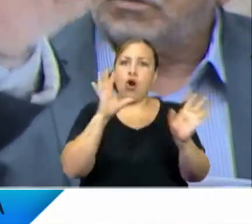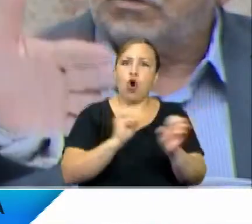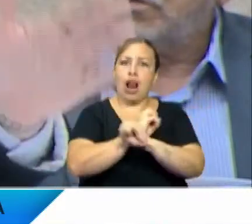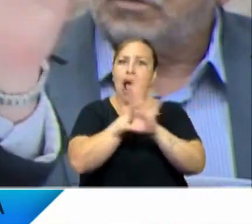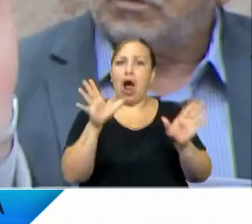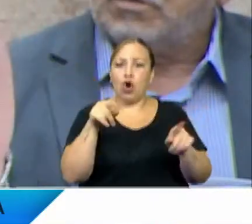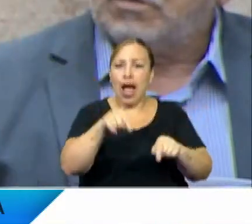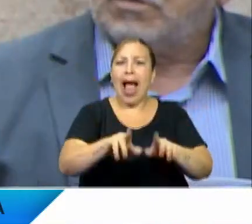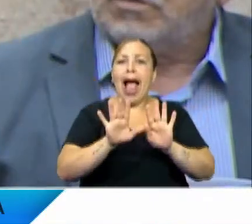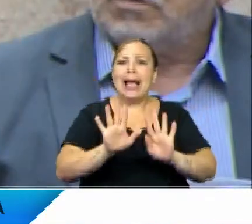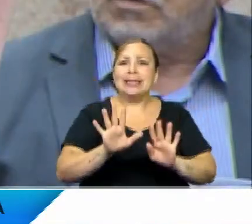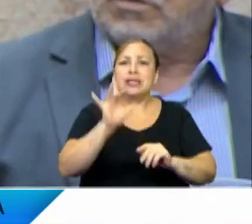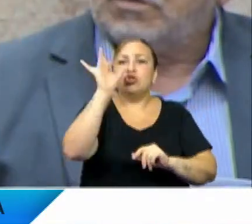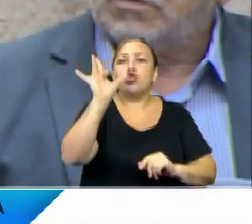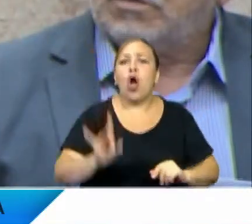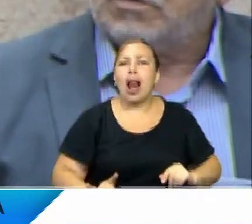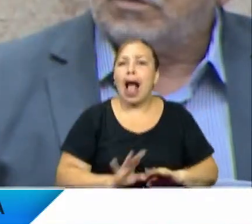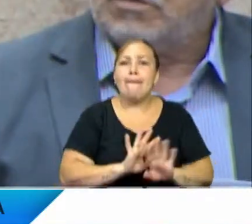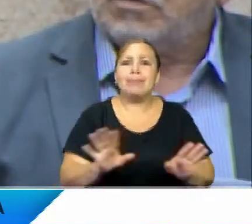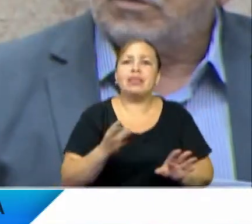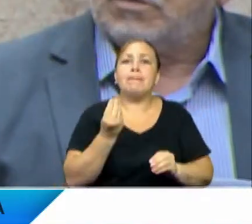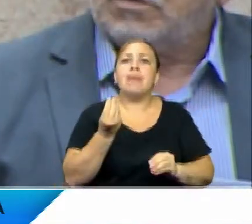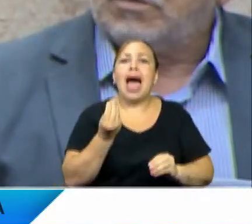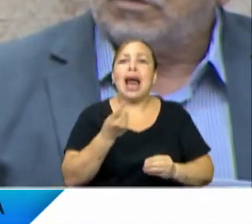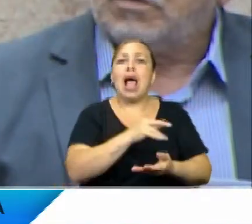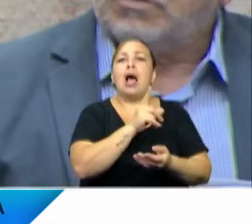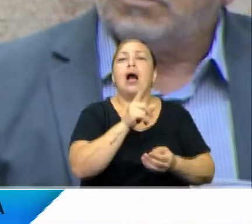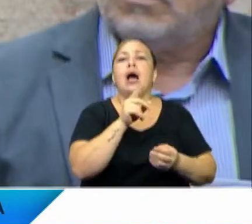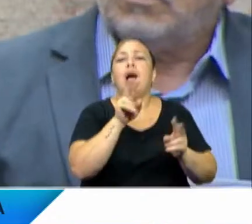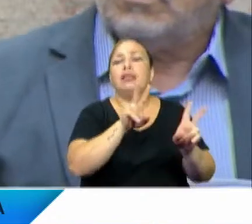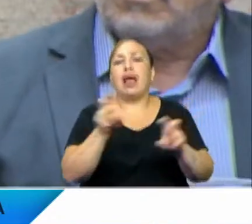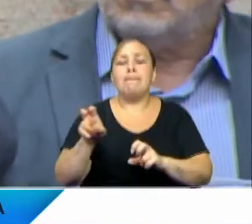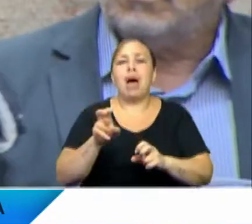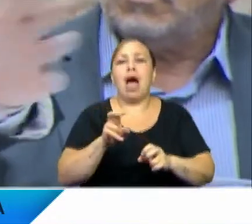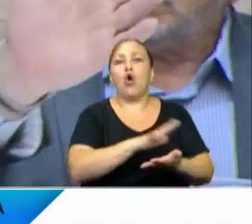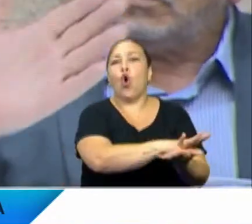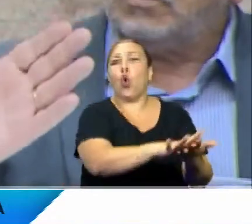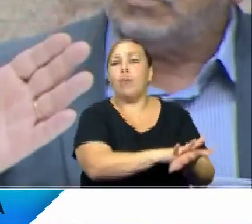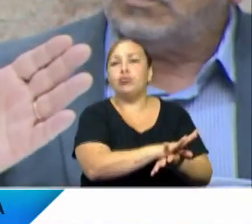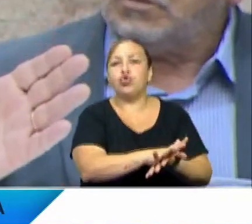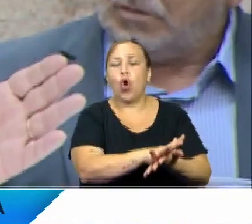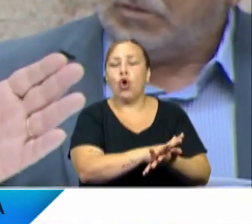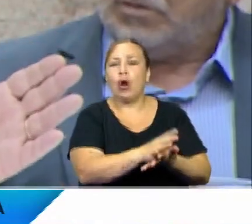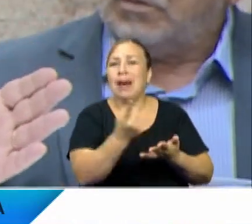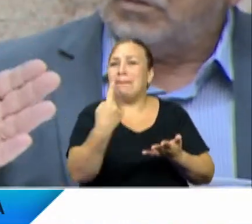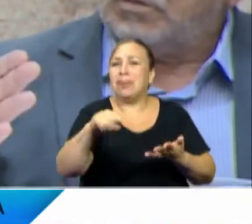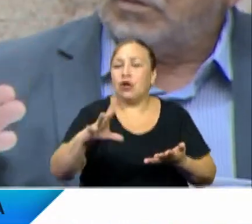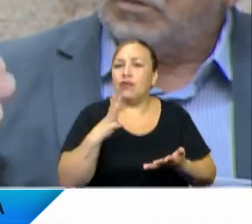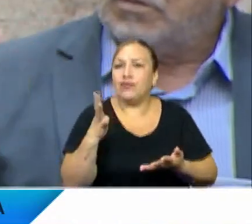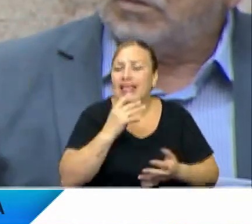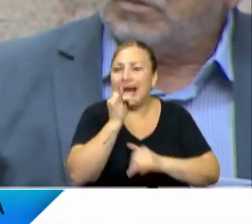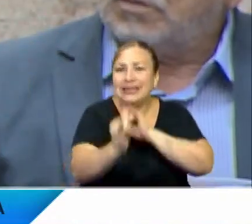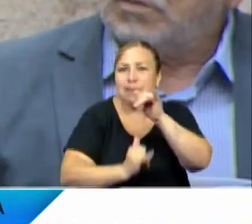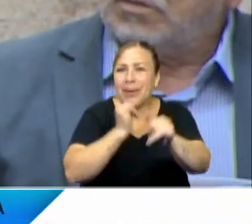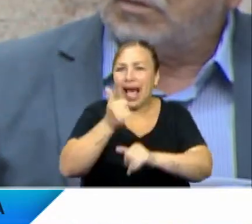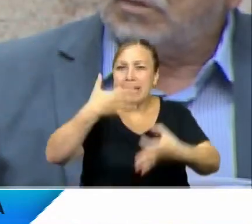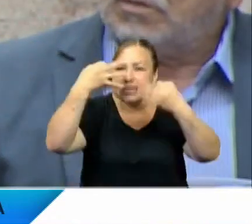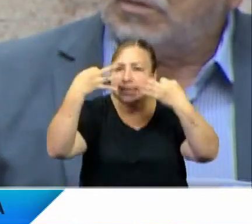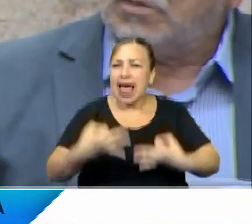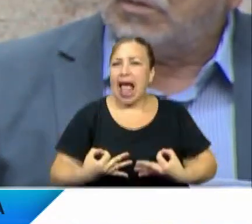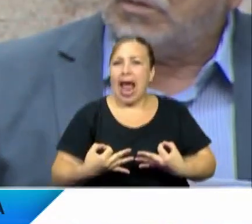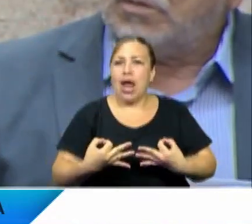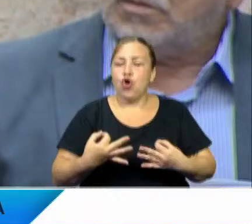que esto está solamente limitado a los delitos de corrupción. Y no terminan de explicar de manera seria, sólida